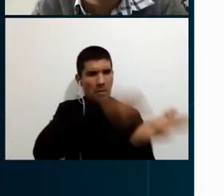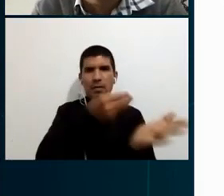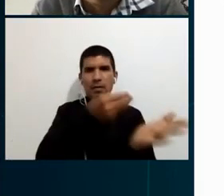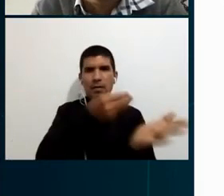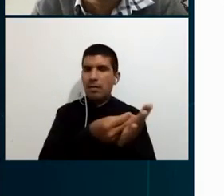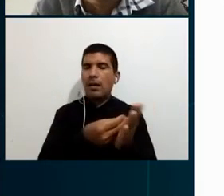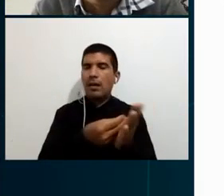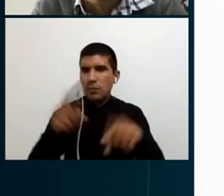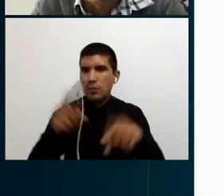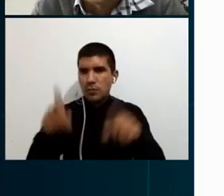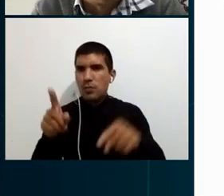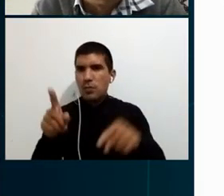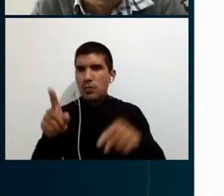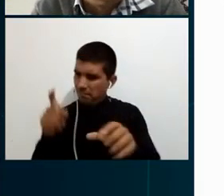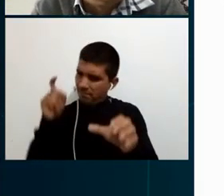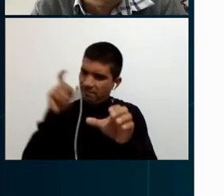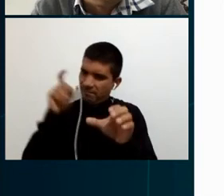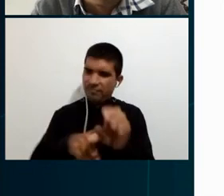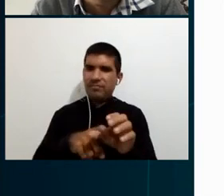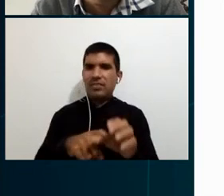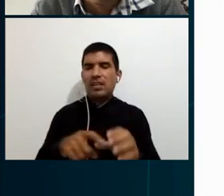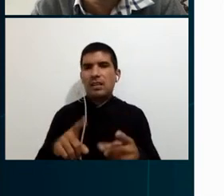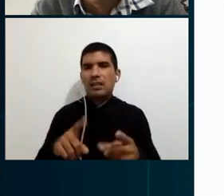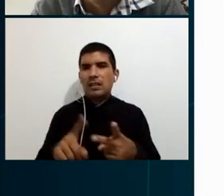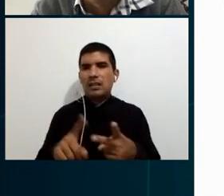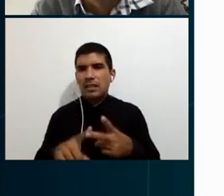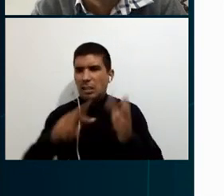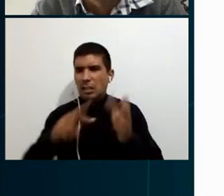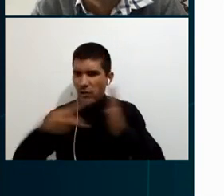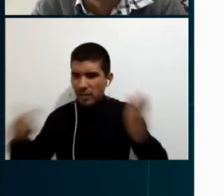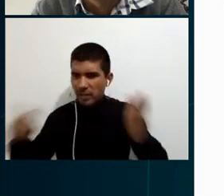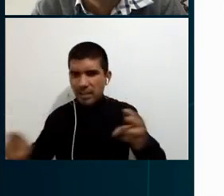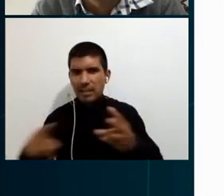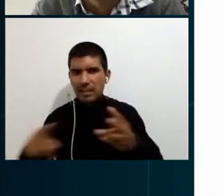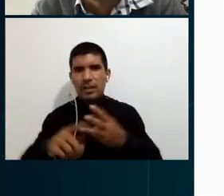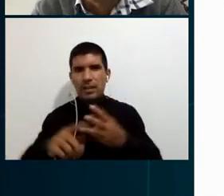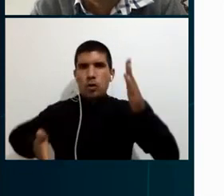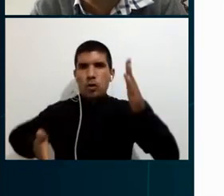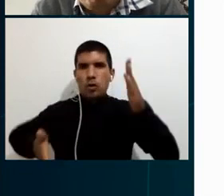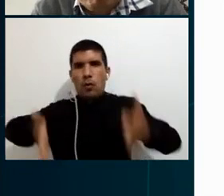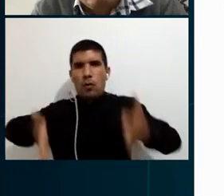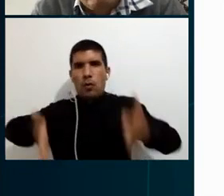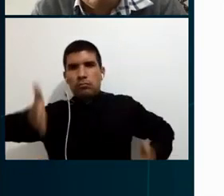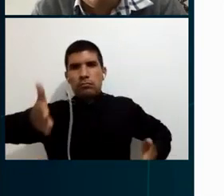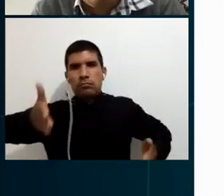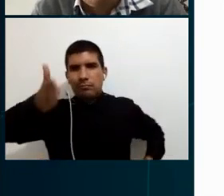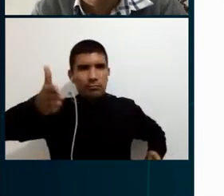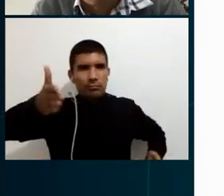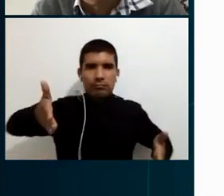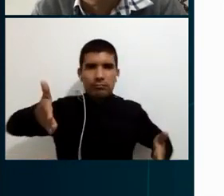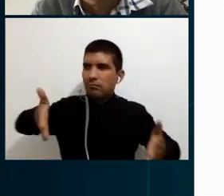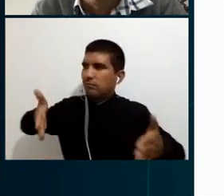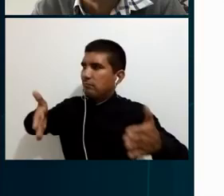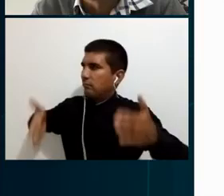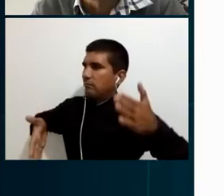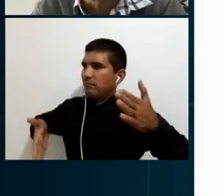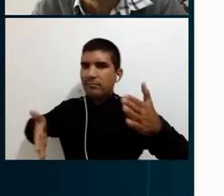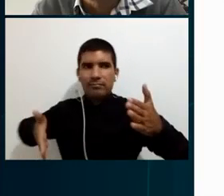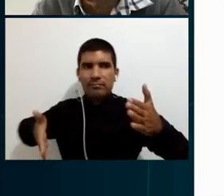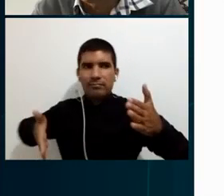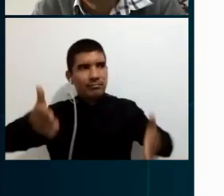los robots en el chatbot que tiene Emma, que es el nombre de nuestro